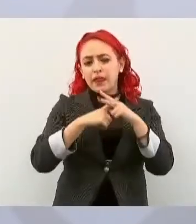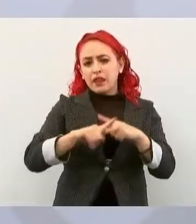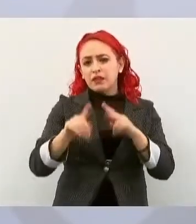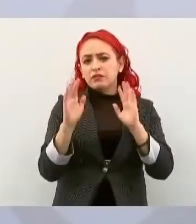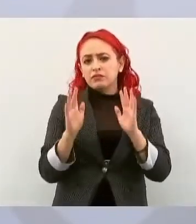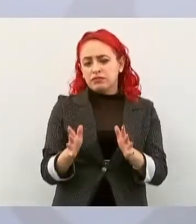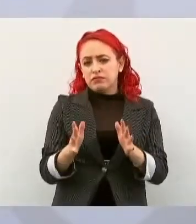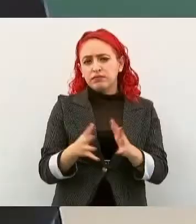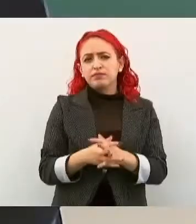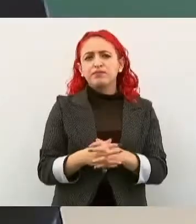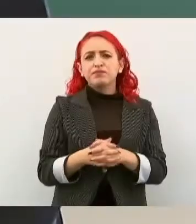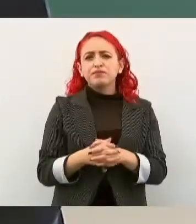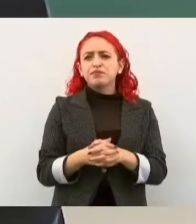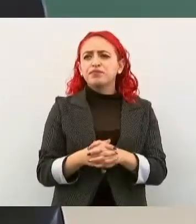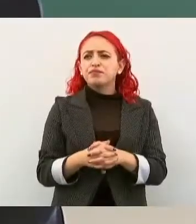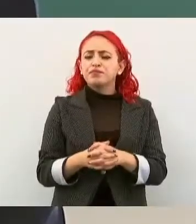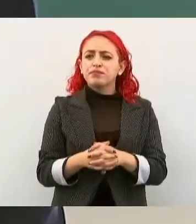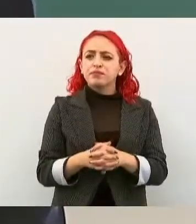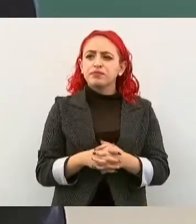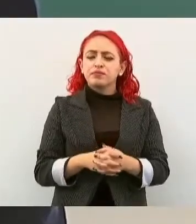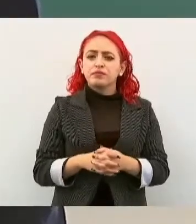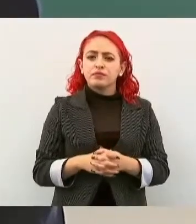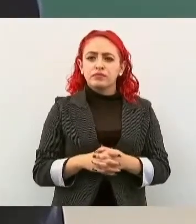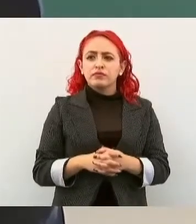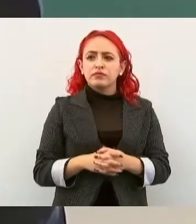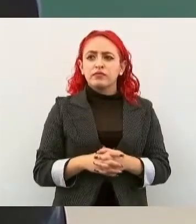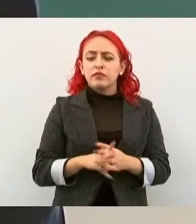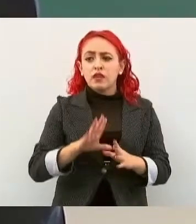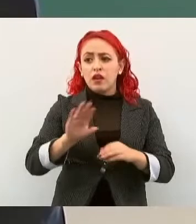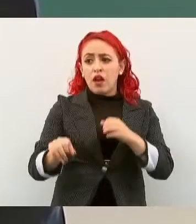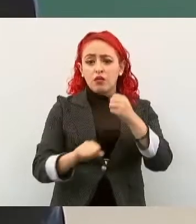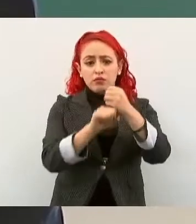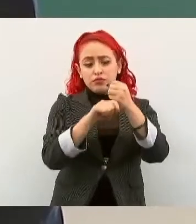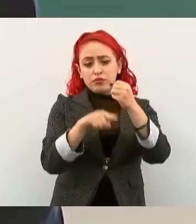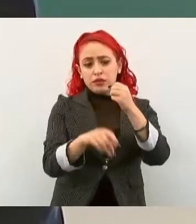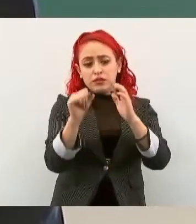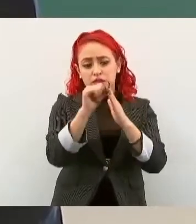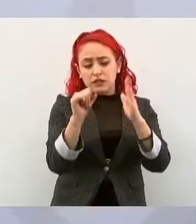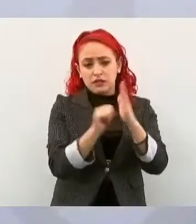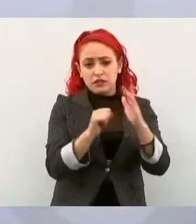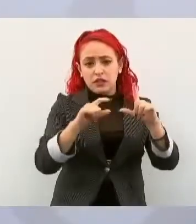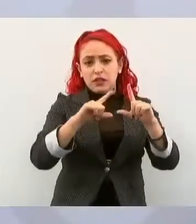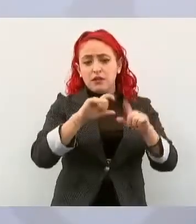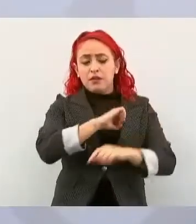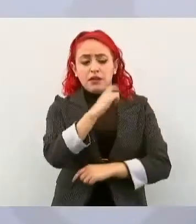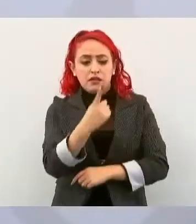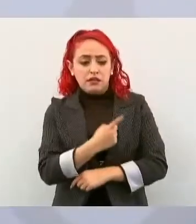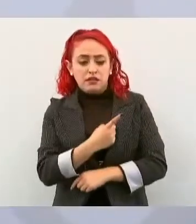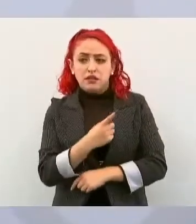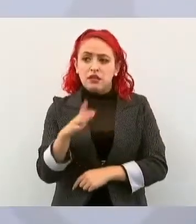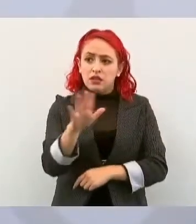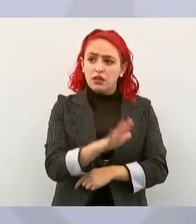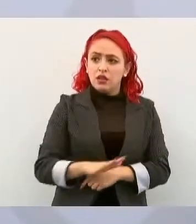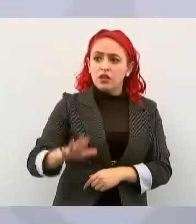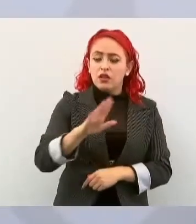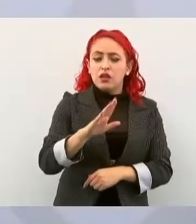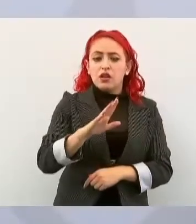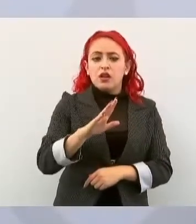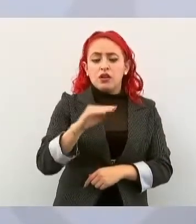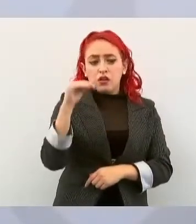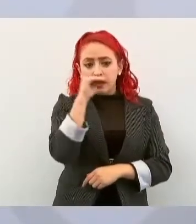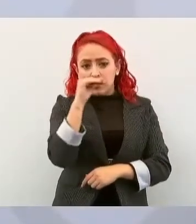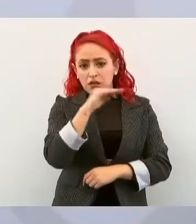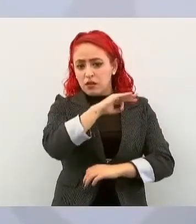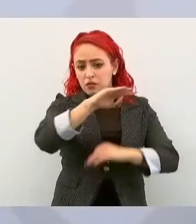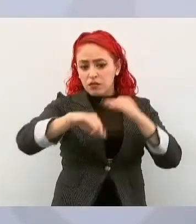ya con el fortalecimiento del sistema de salud pública universal y